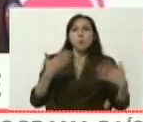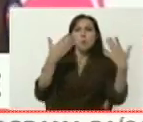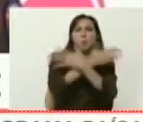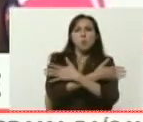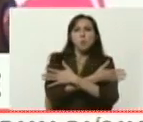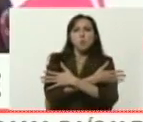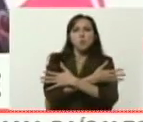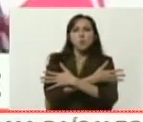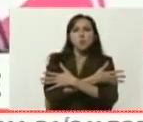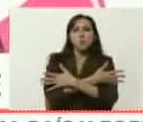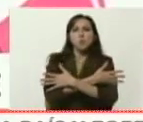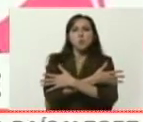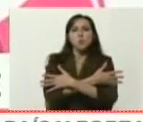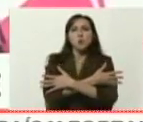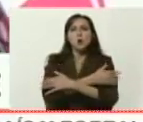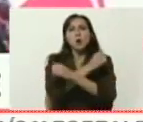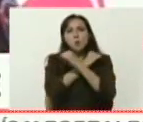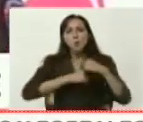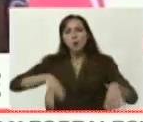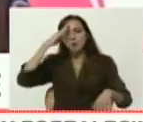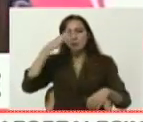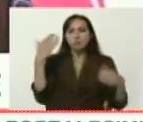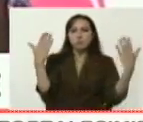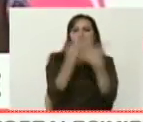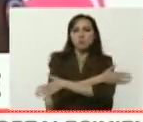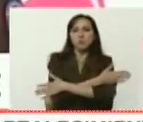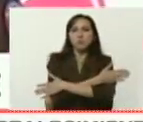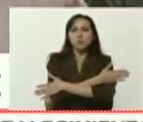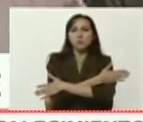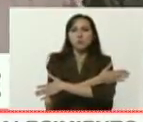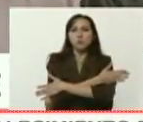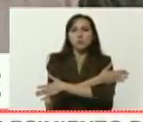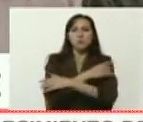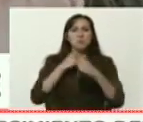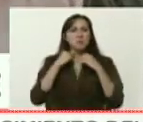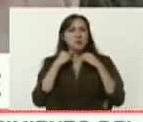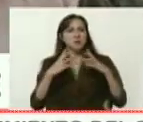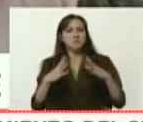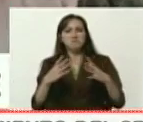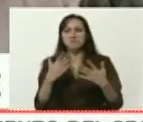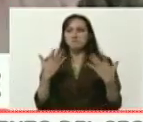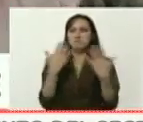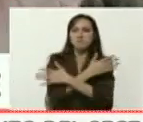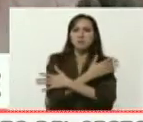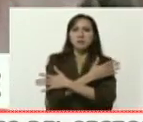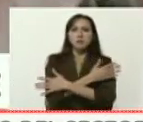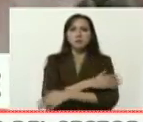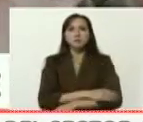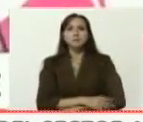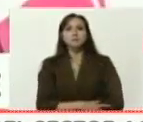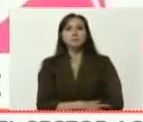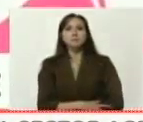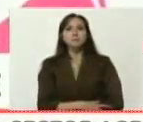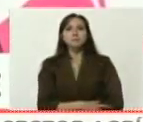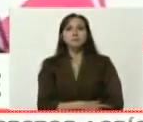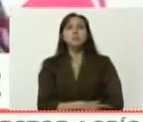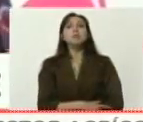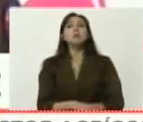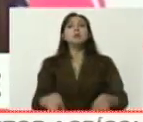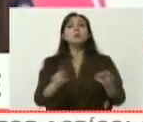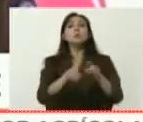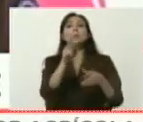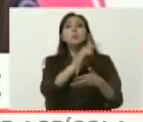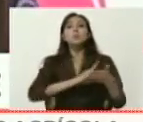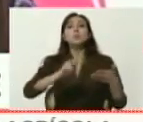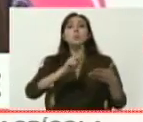de contradicciones, perdidas en su esencia. Muy bien escribió el poeta Jorge